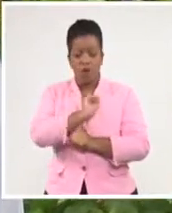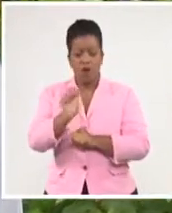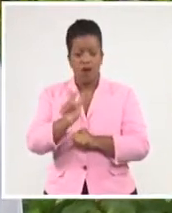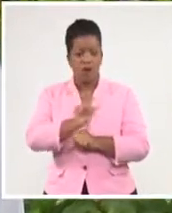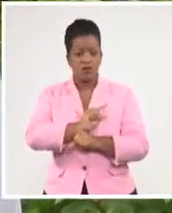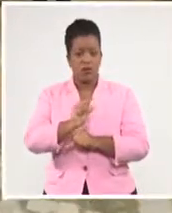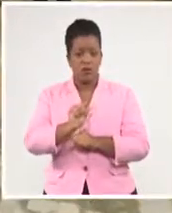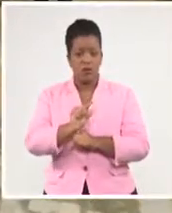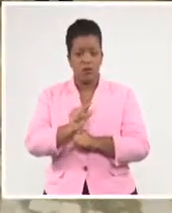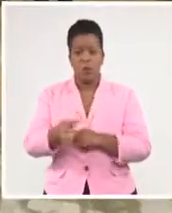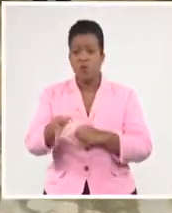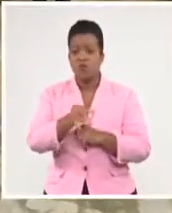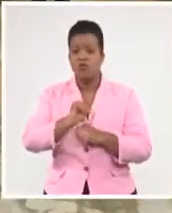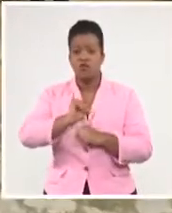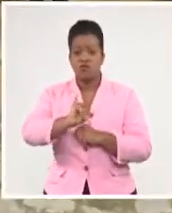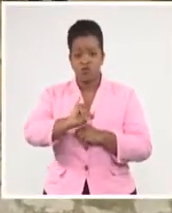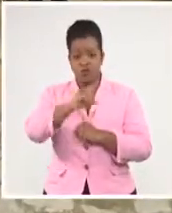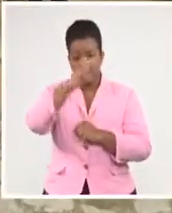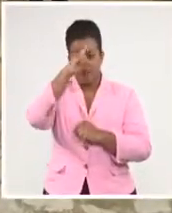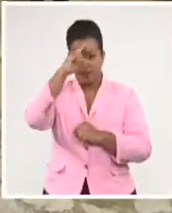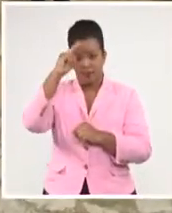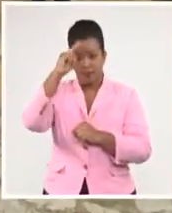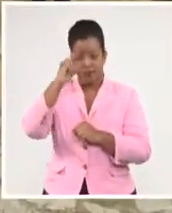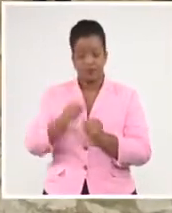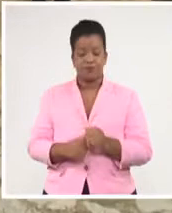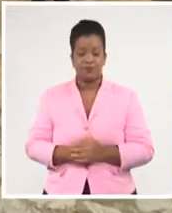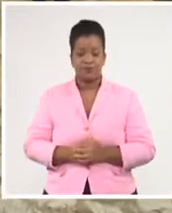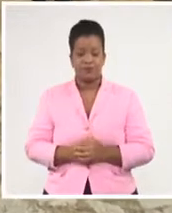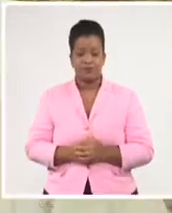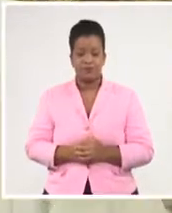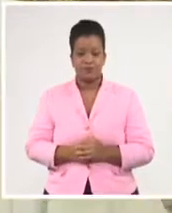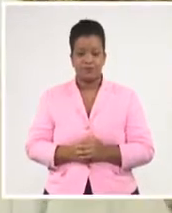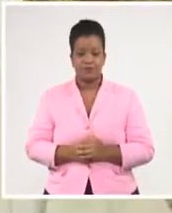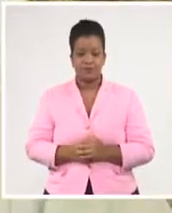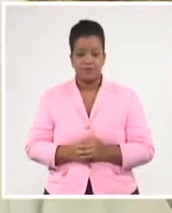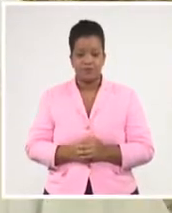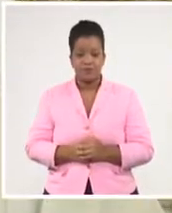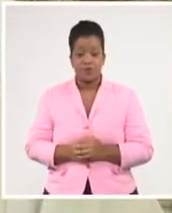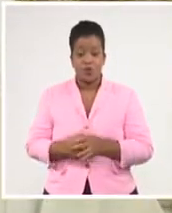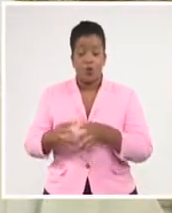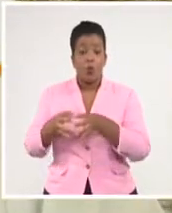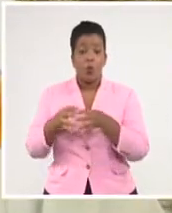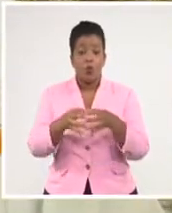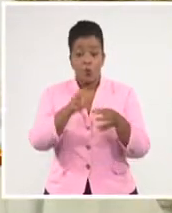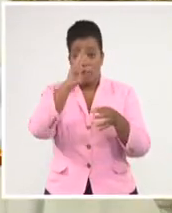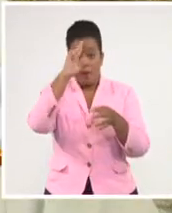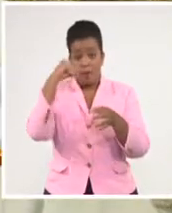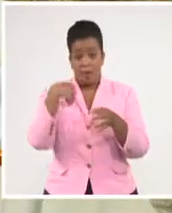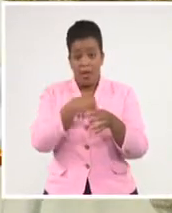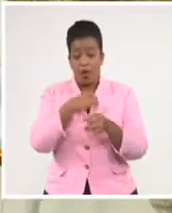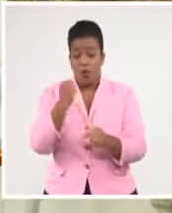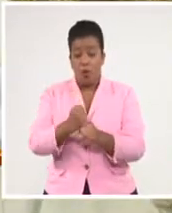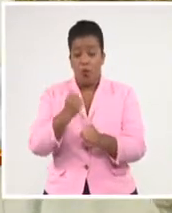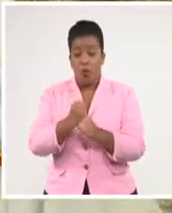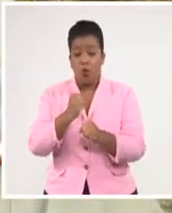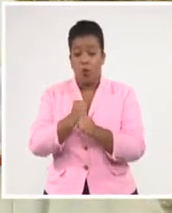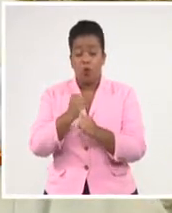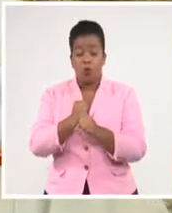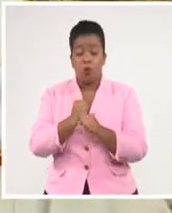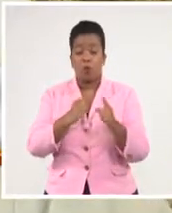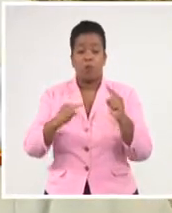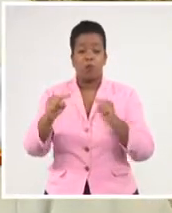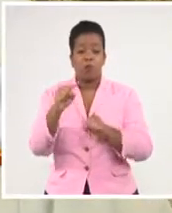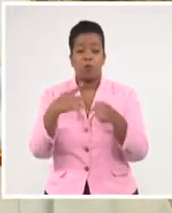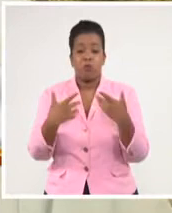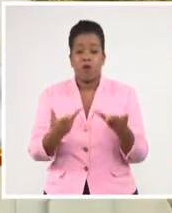proceden de 6 municipios espirituanos. Estos grupos de médicos se van a dedicar fundamentalmente a la